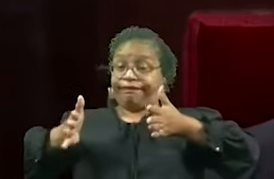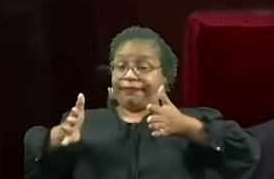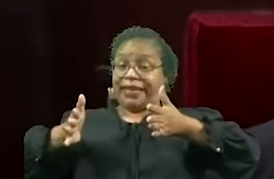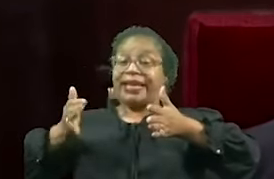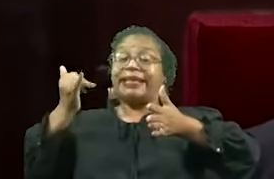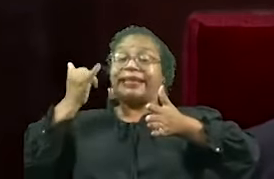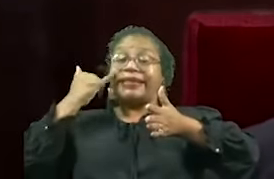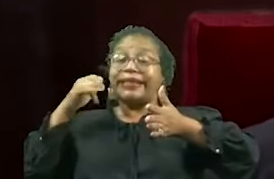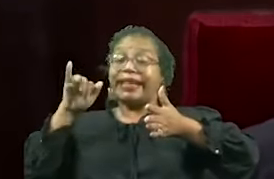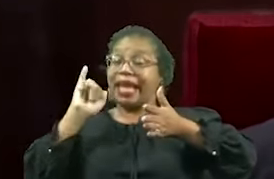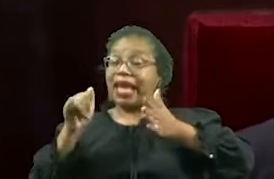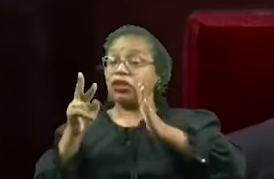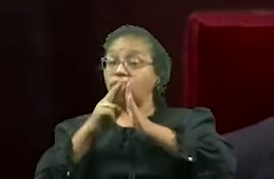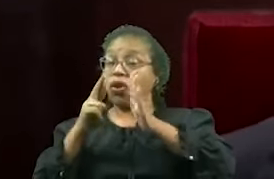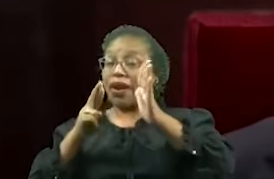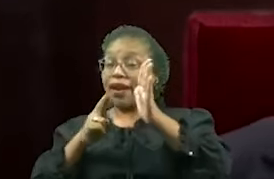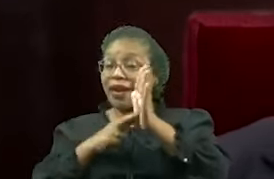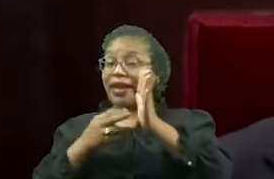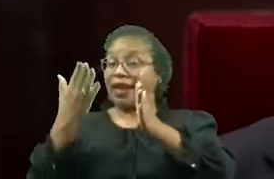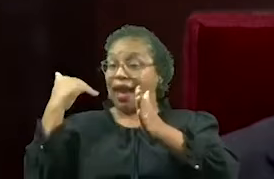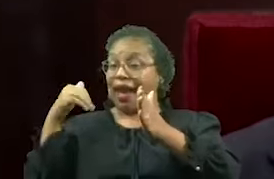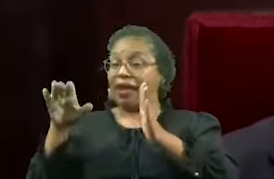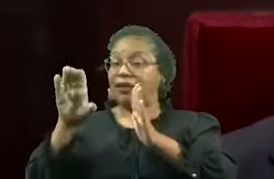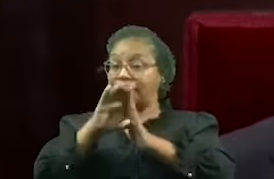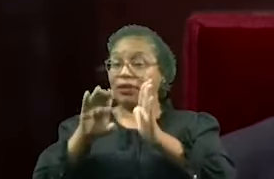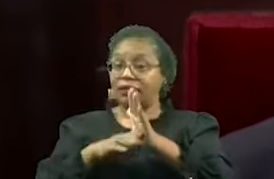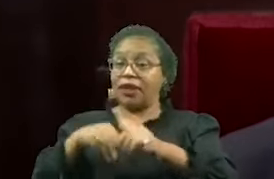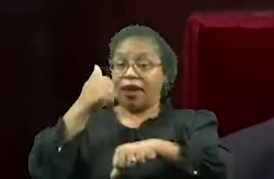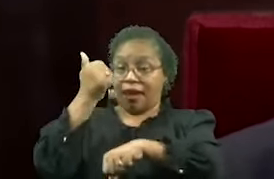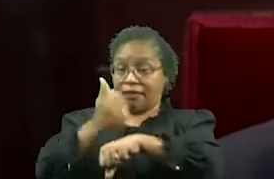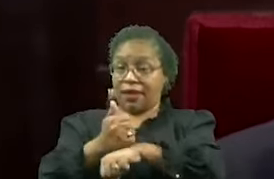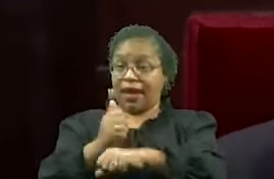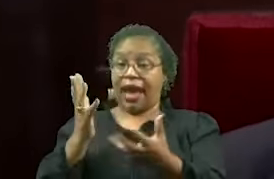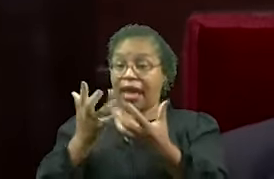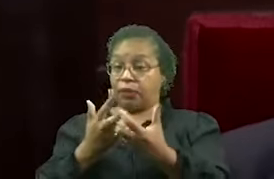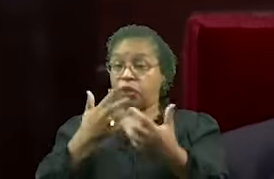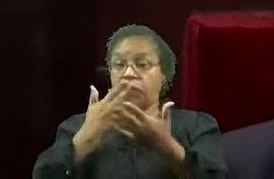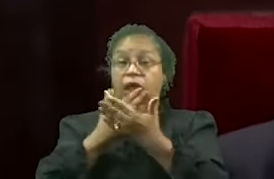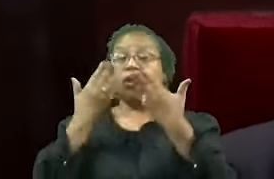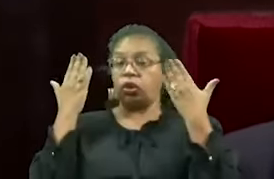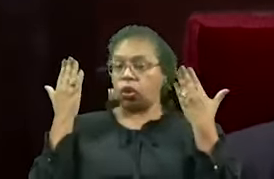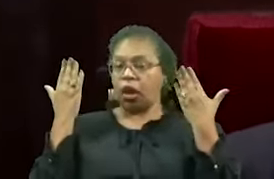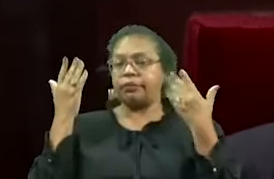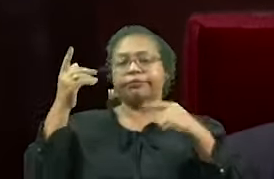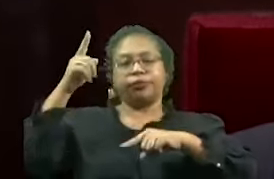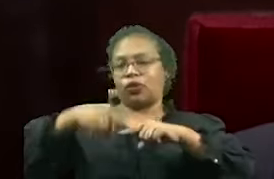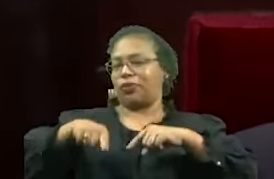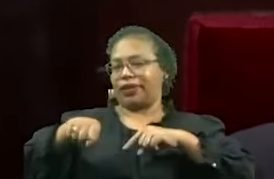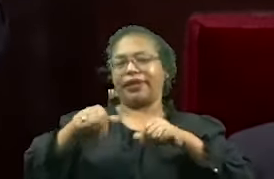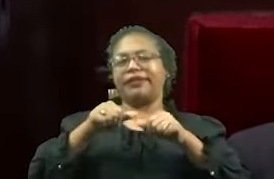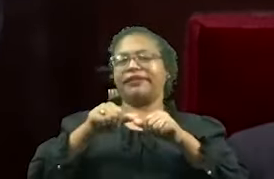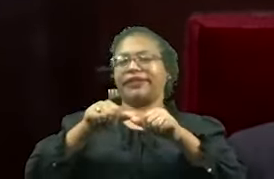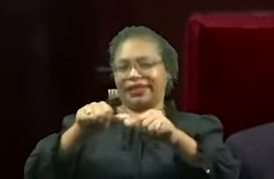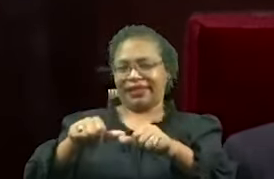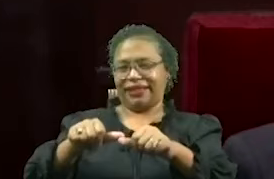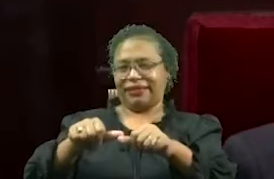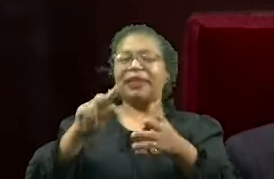de postulación elección o permanencia en su cargo esto refuerza la integridad del